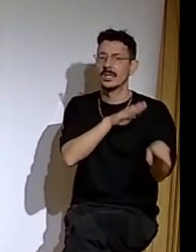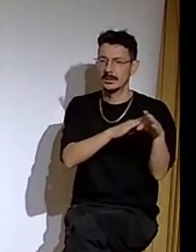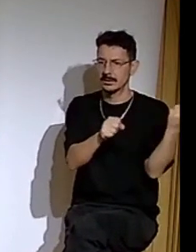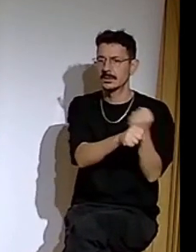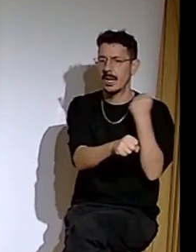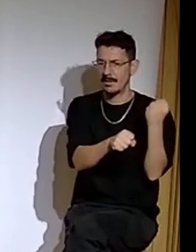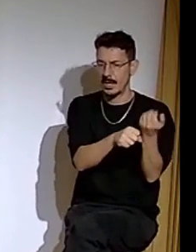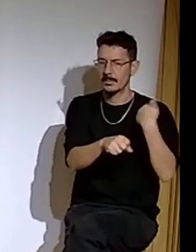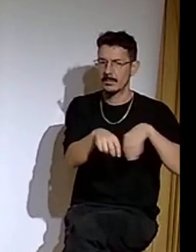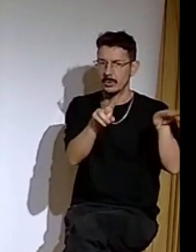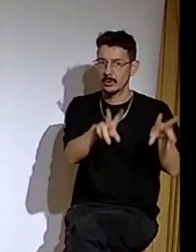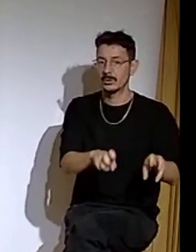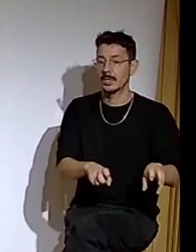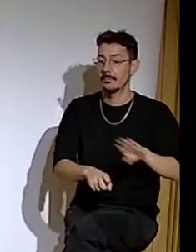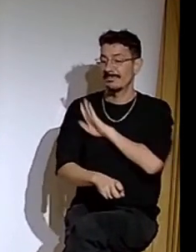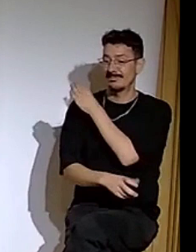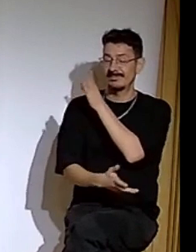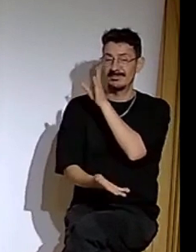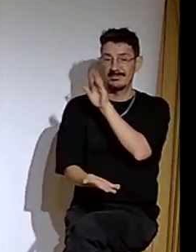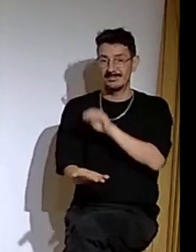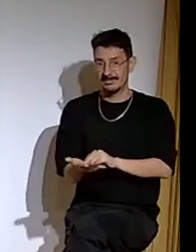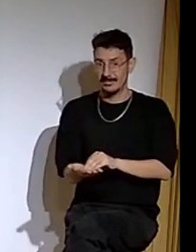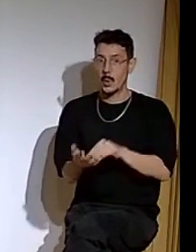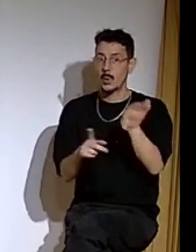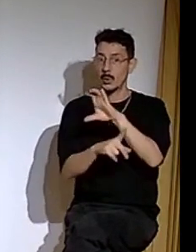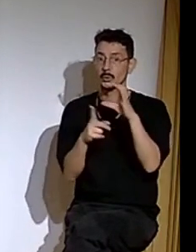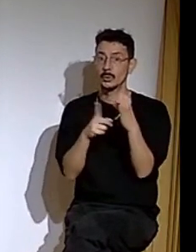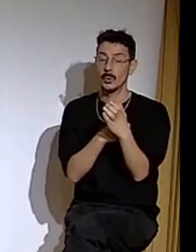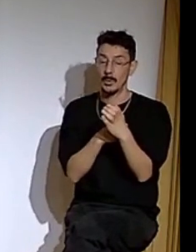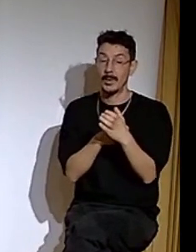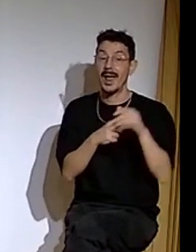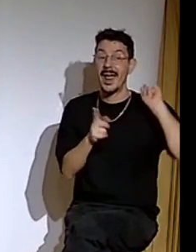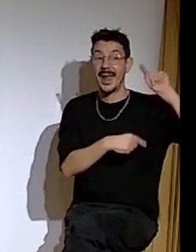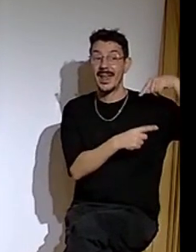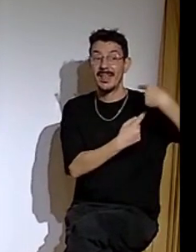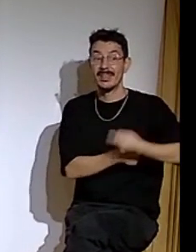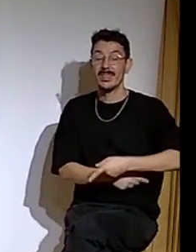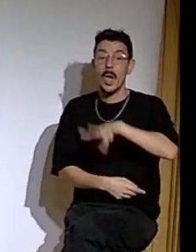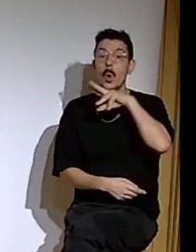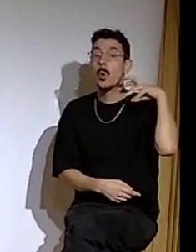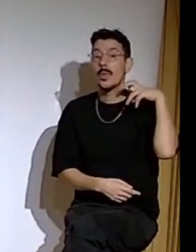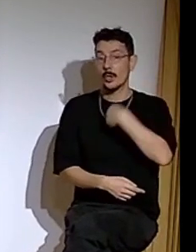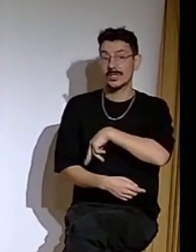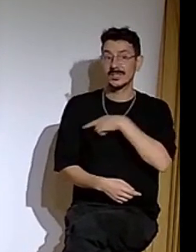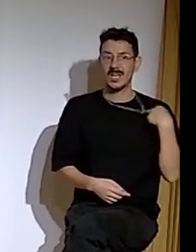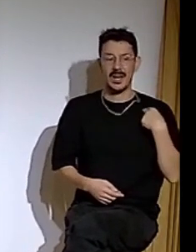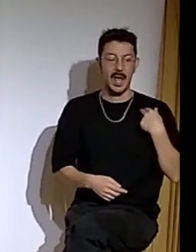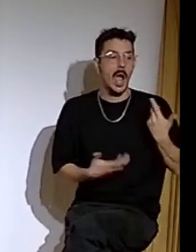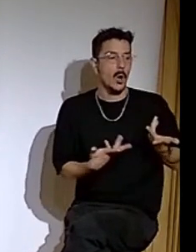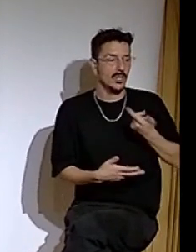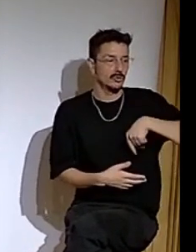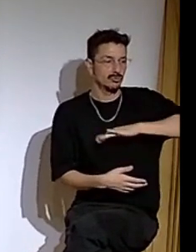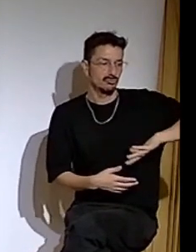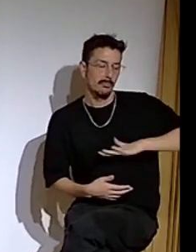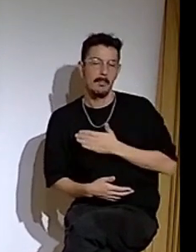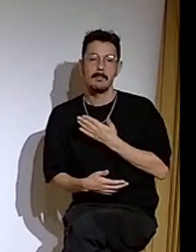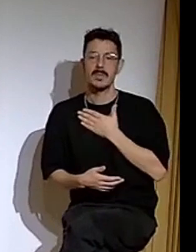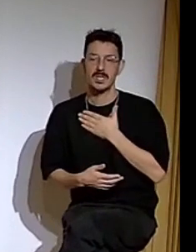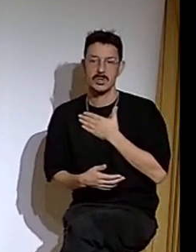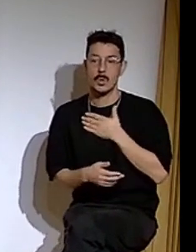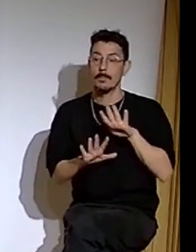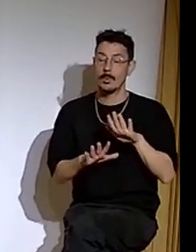cultural de nuestra herencia cultural judeocristiana la iglesia es apropiado de